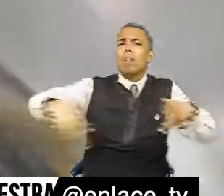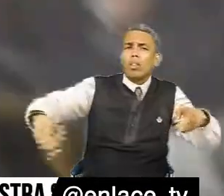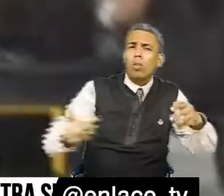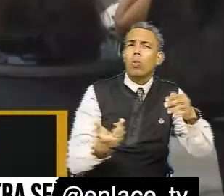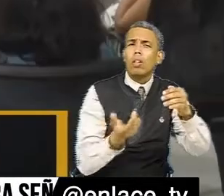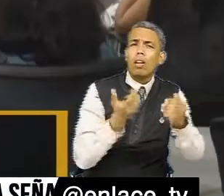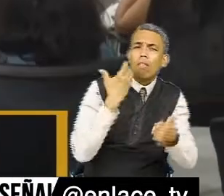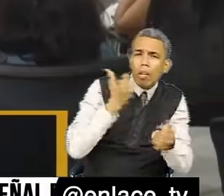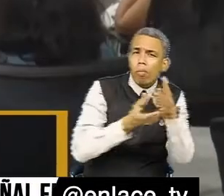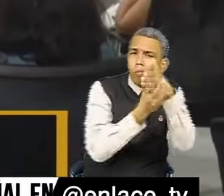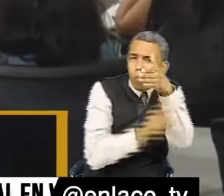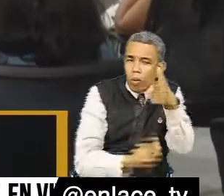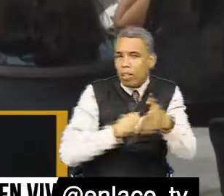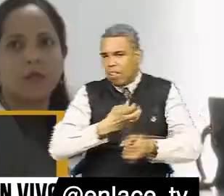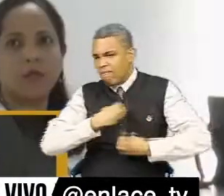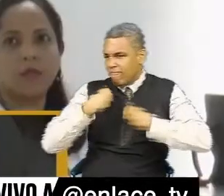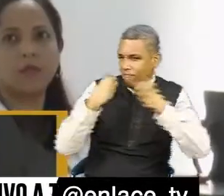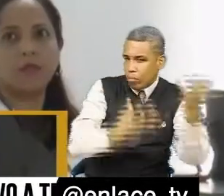enfermedad